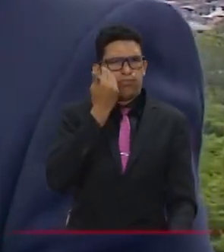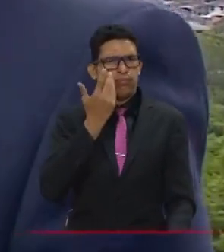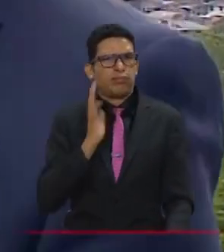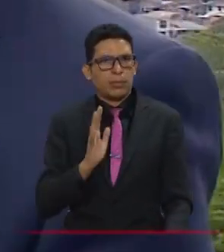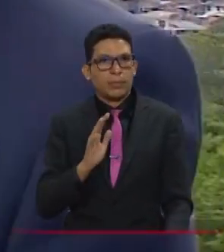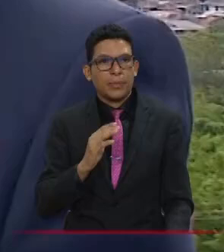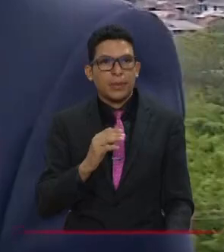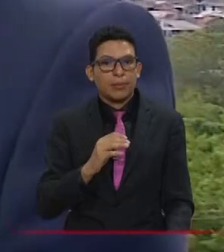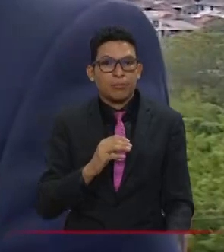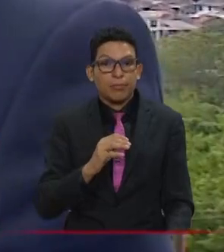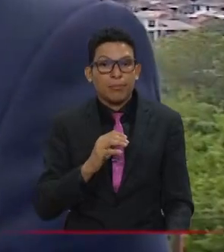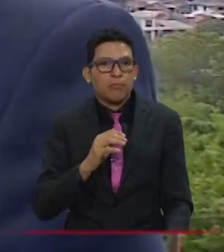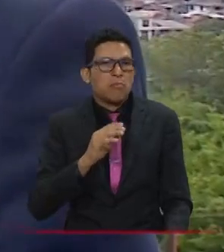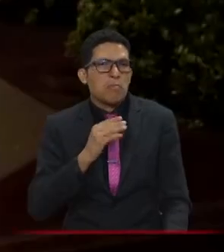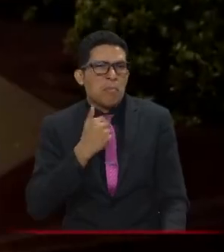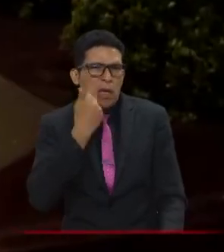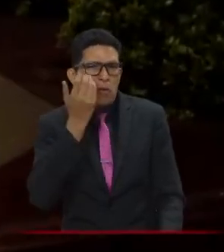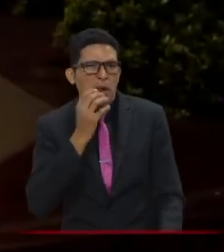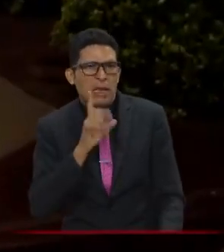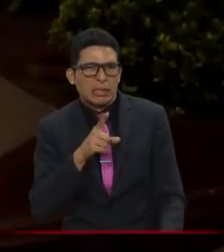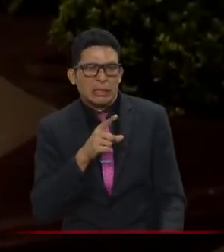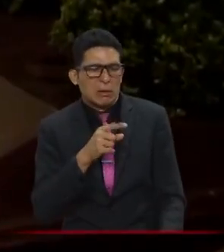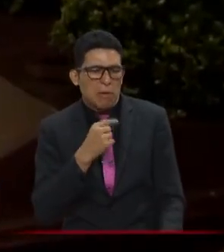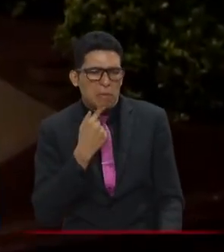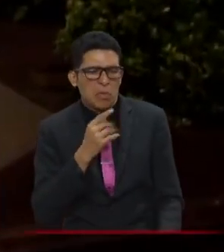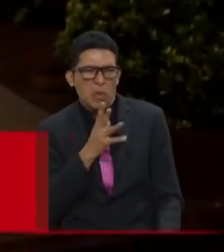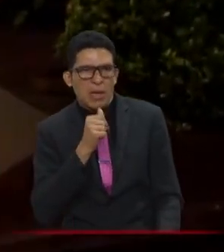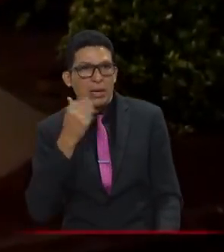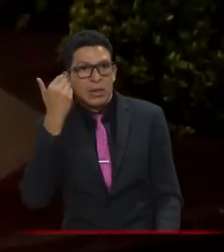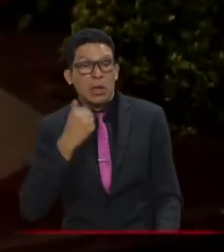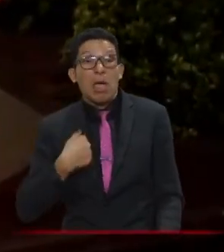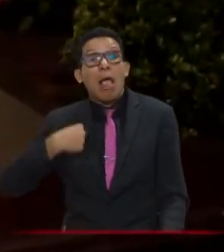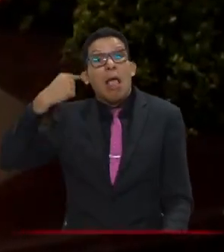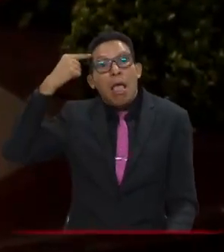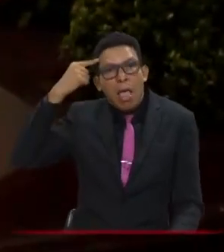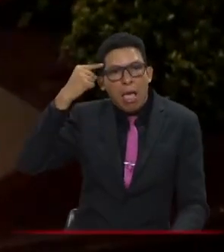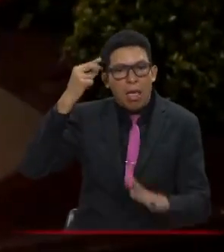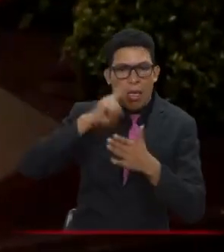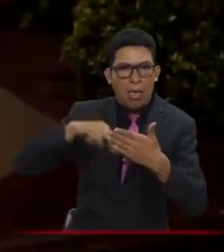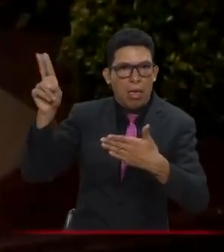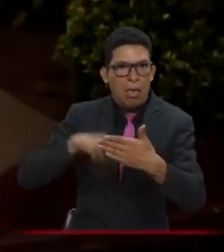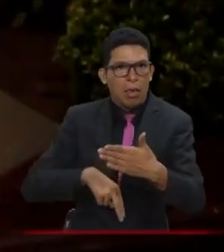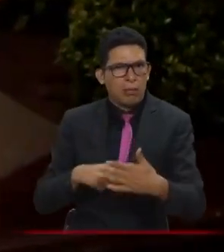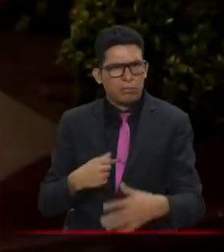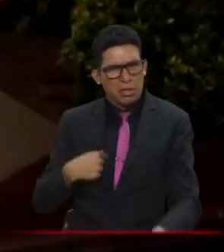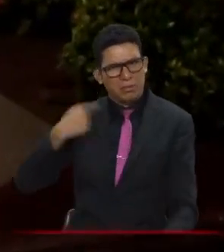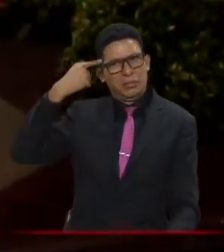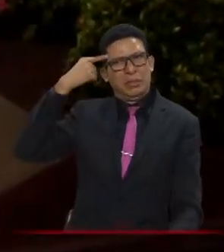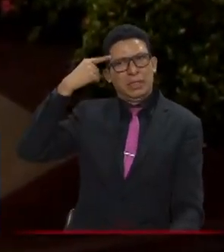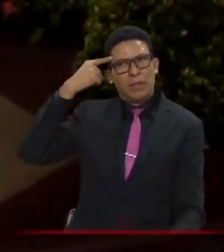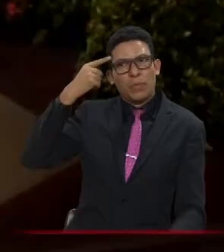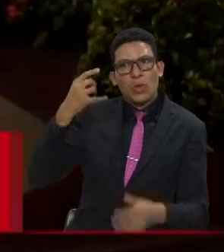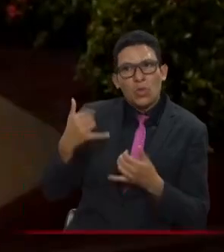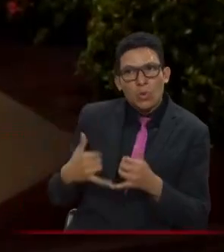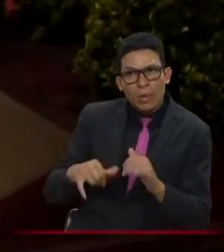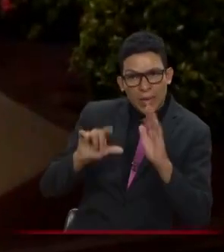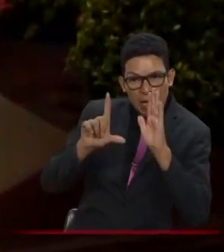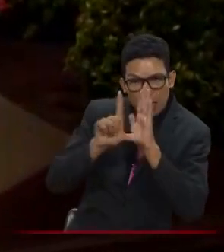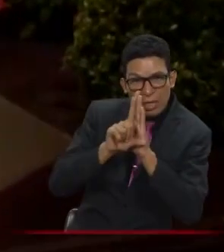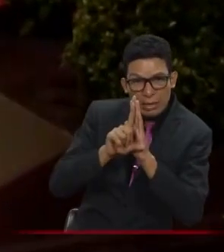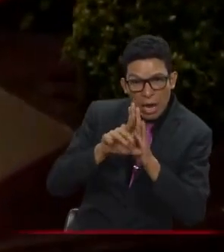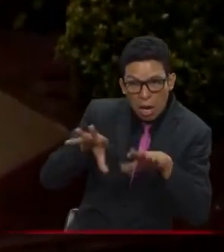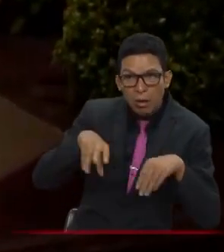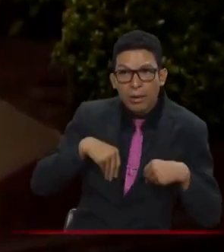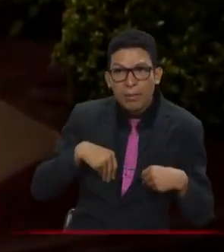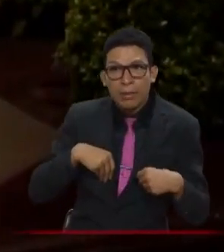y adultos completamente inmaduros yo personalmente Ya pensaba que eso estaba prohibido O sea no me cabe en la mente Como que todavía haba una ley que permitiera